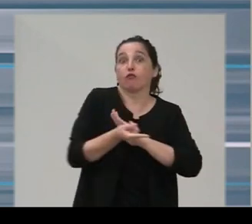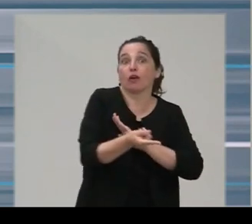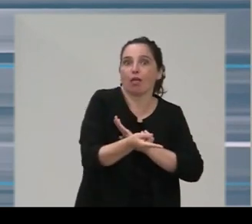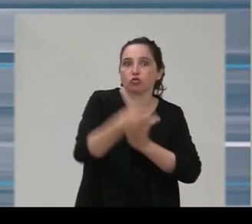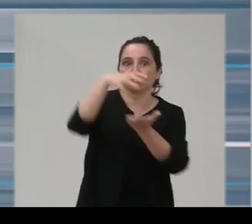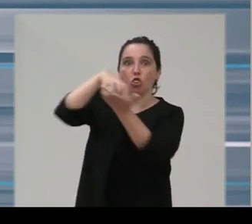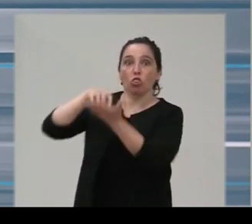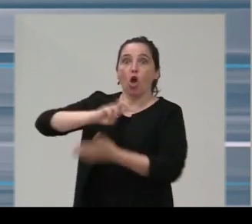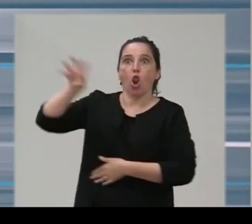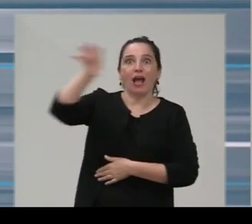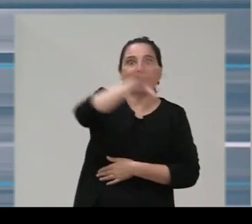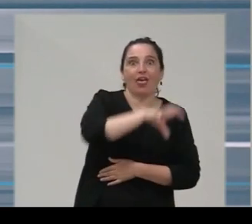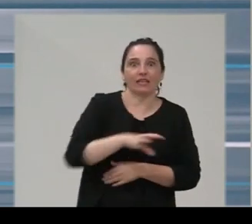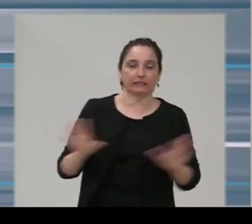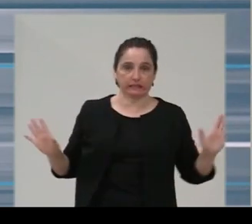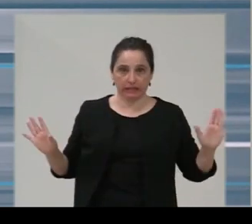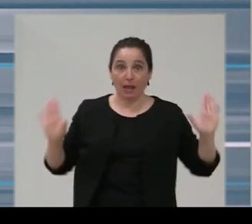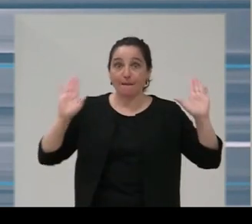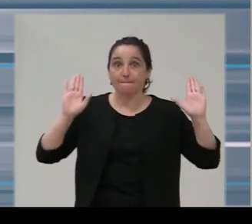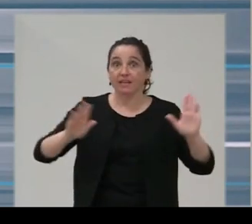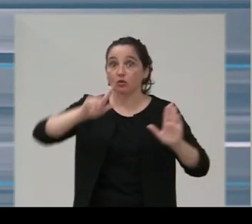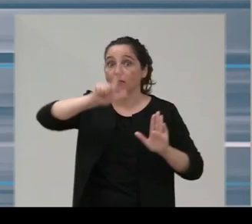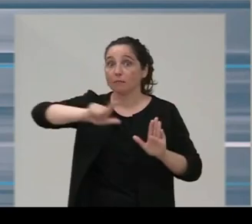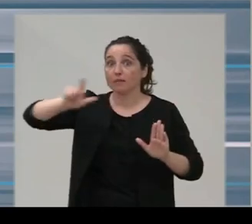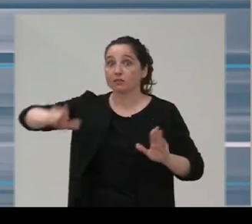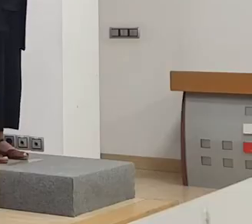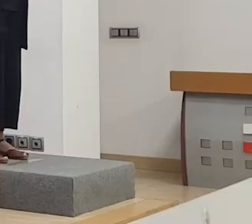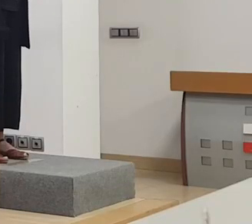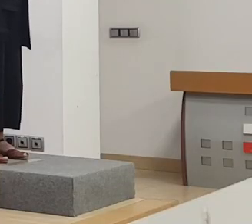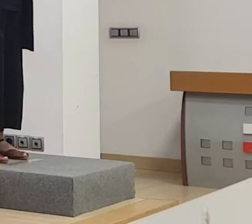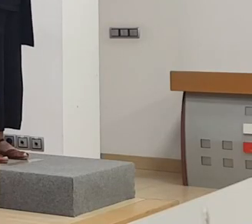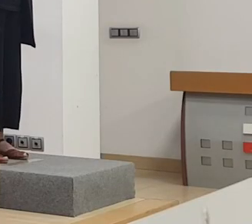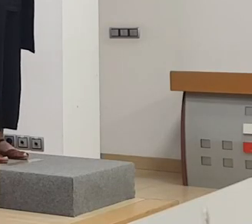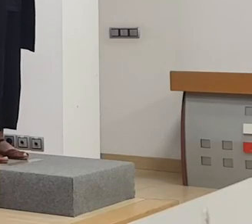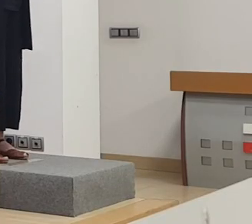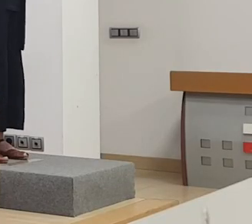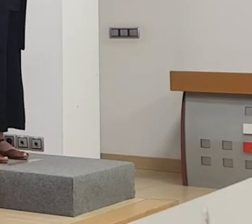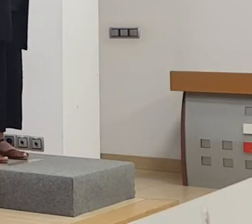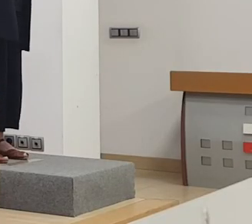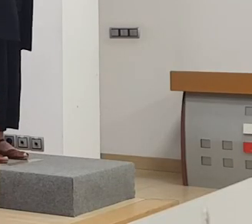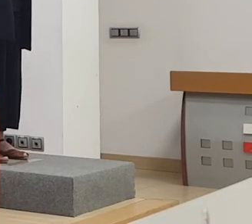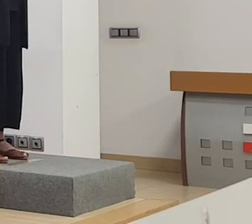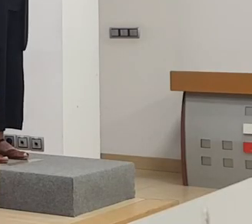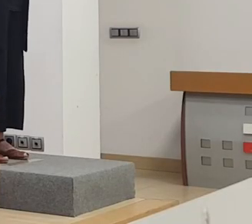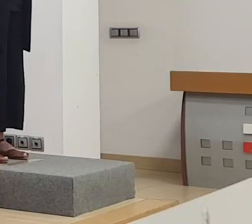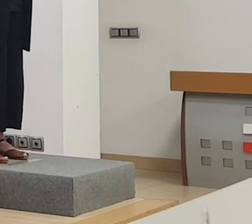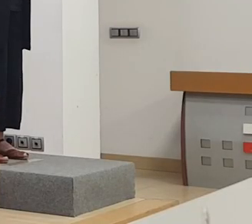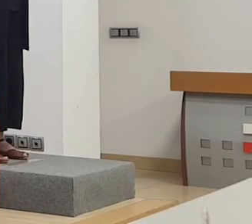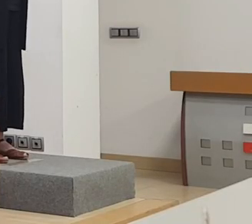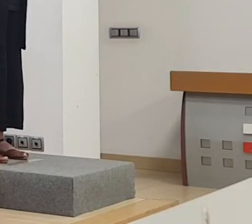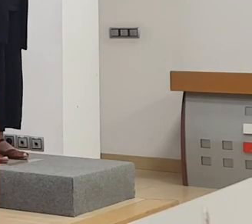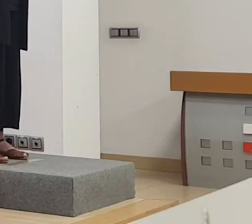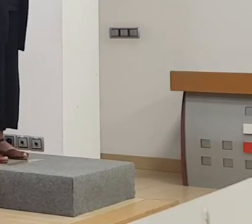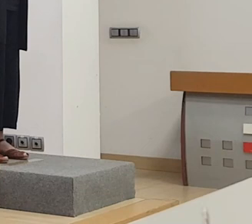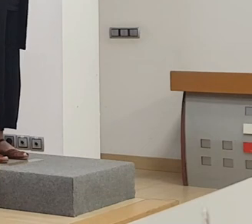ubicar en otras localidades pero que a las personas mayores a las personas con discapacidad a las personas